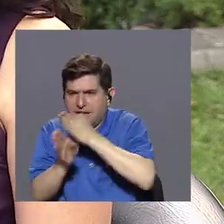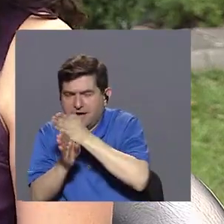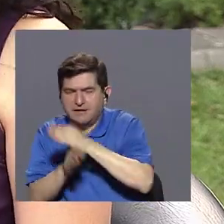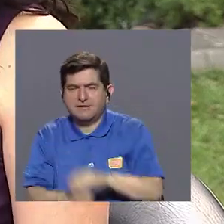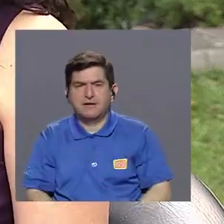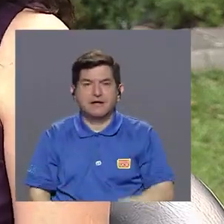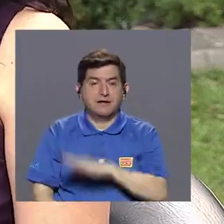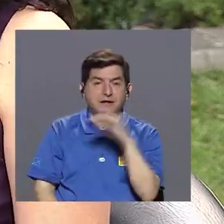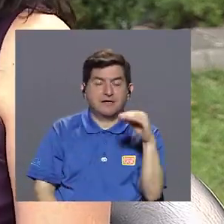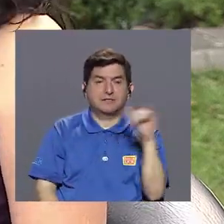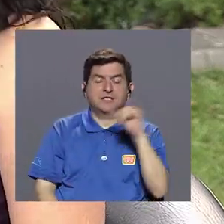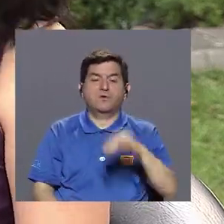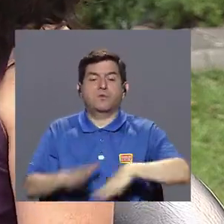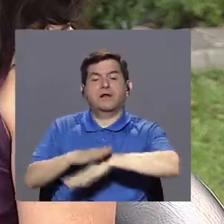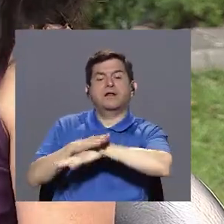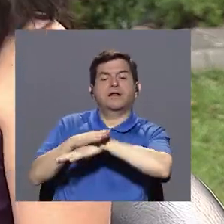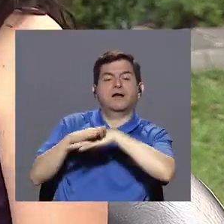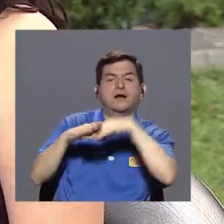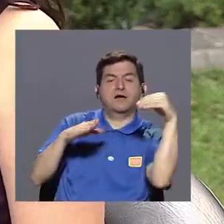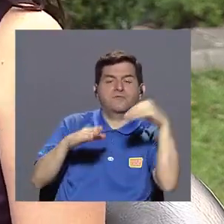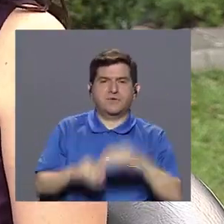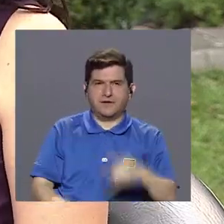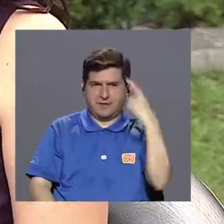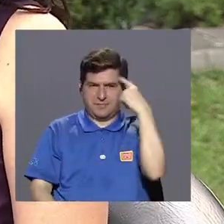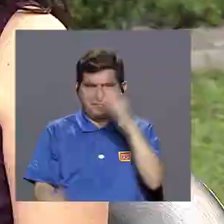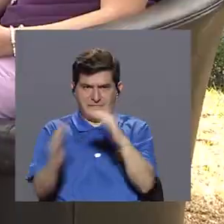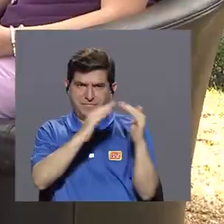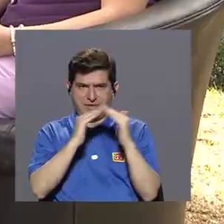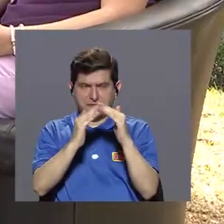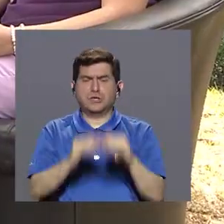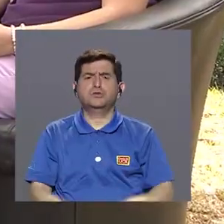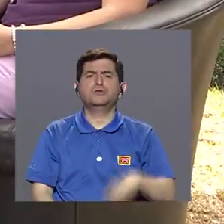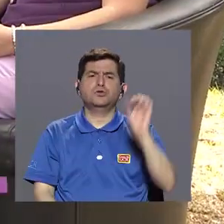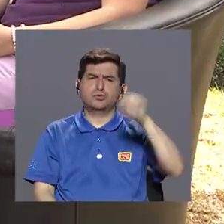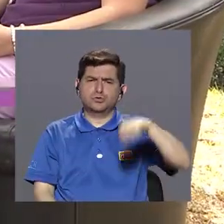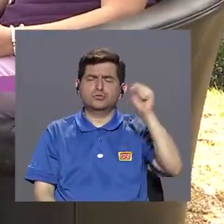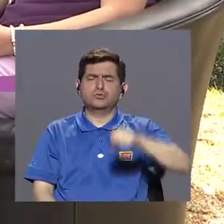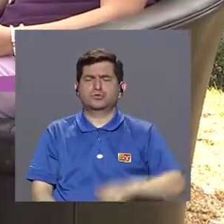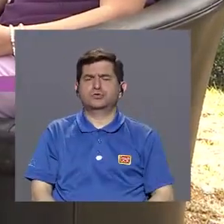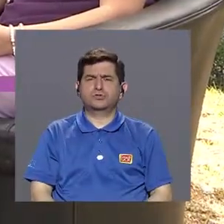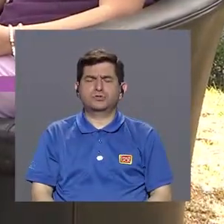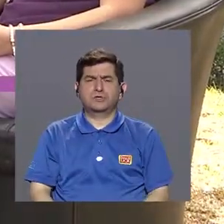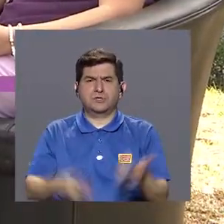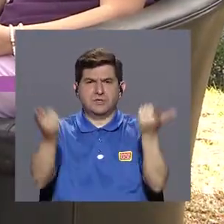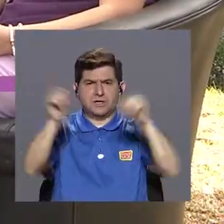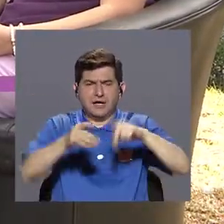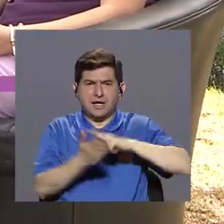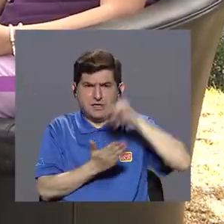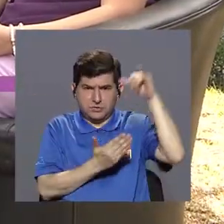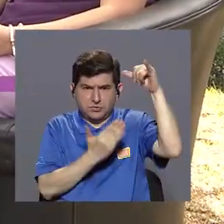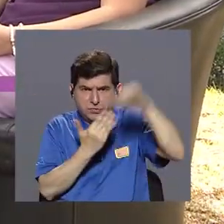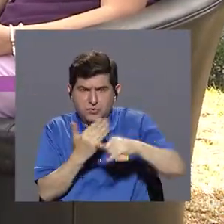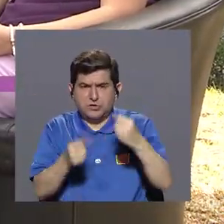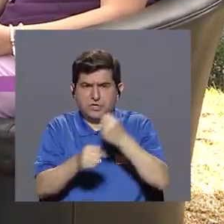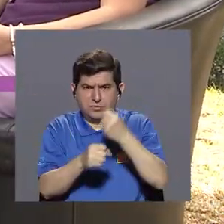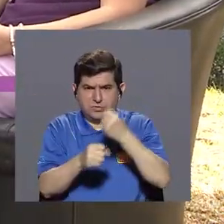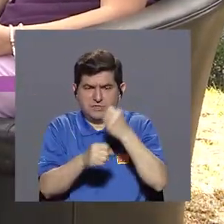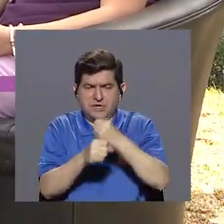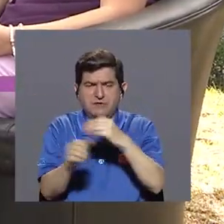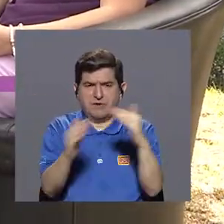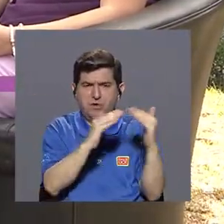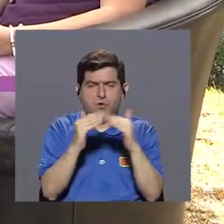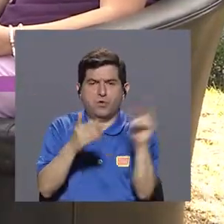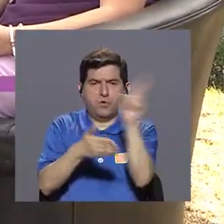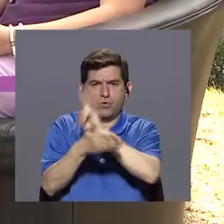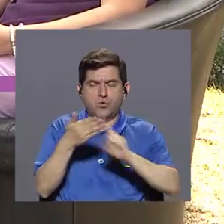también eso hacia afuera, ¿verdad? Hacia las comunidades. Sí, en el caso de los proyectos, digamos, de trabajo comunal que